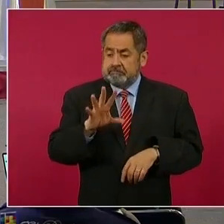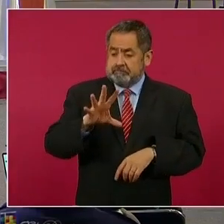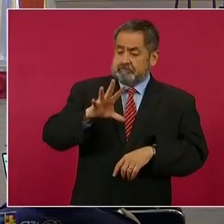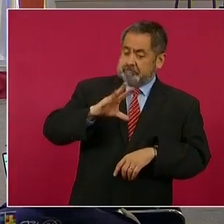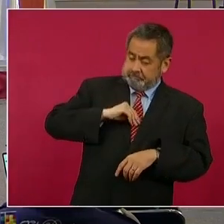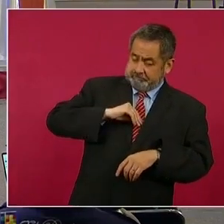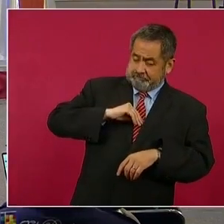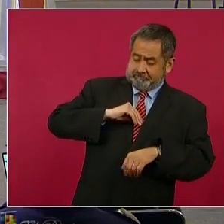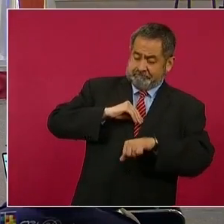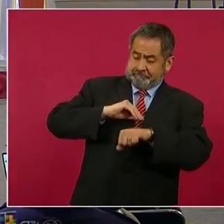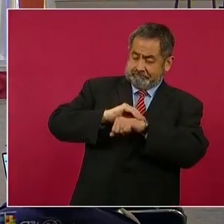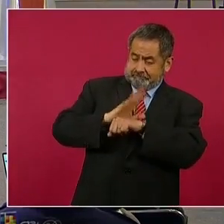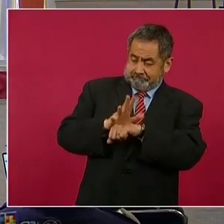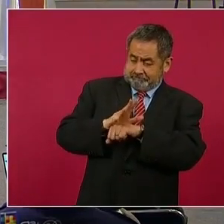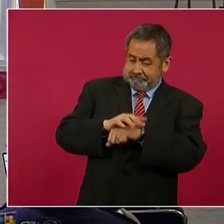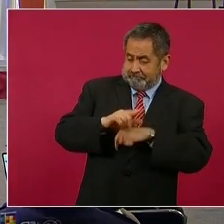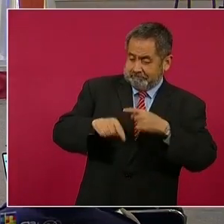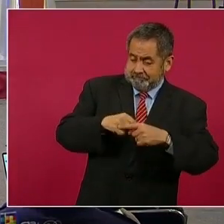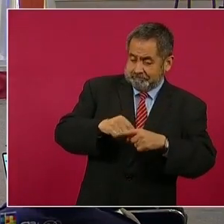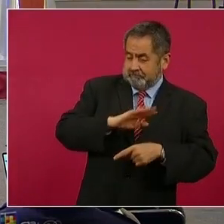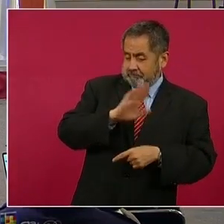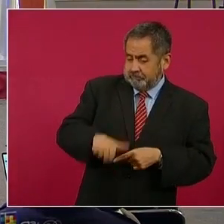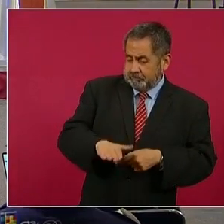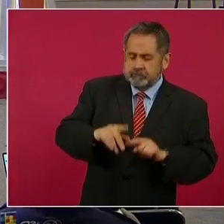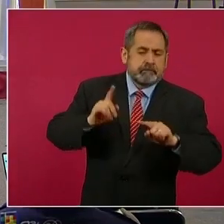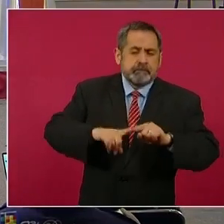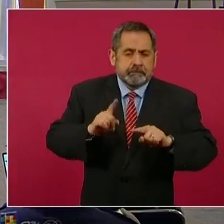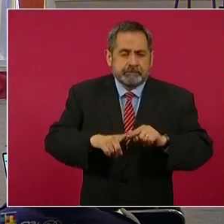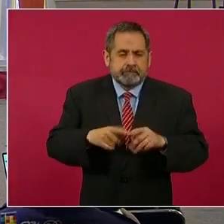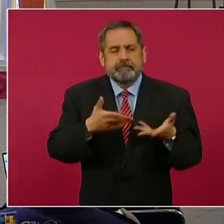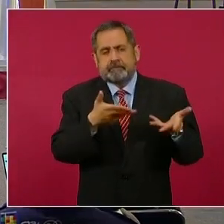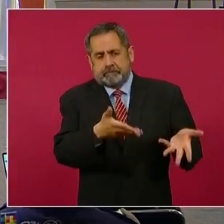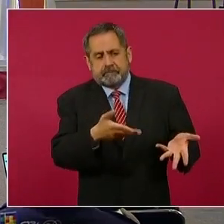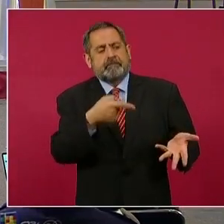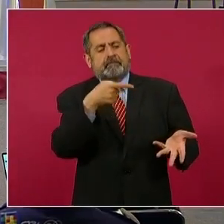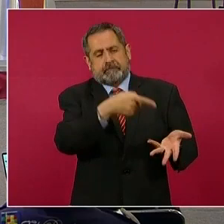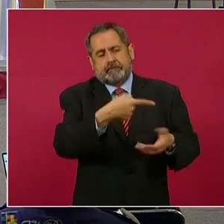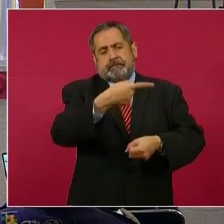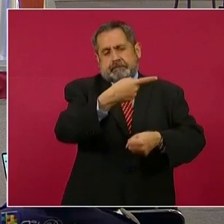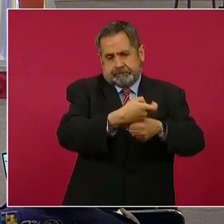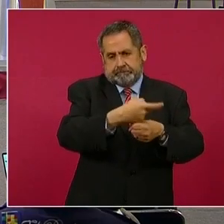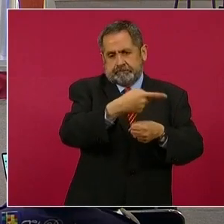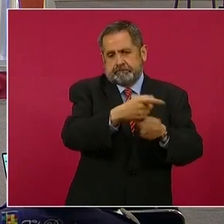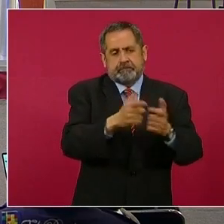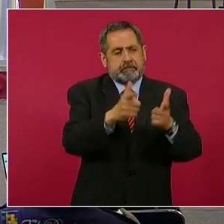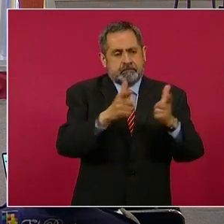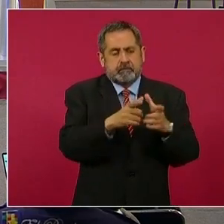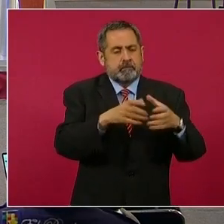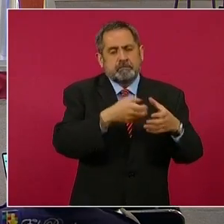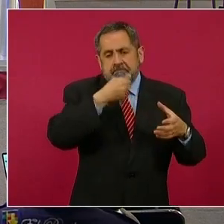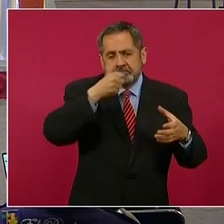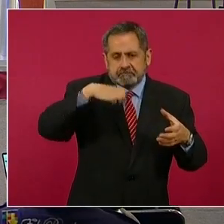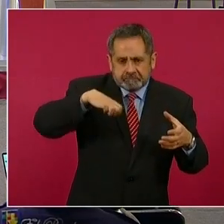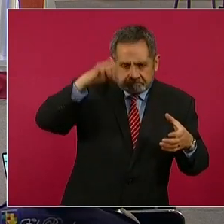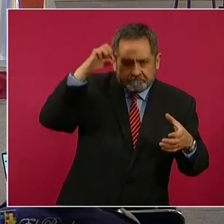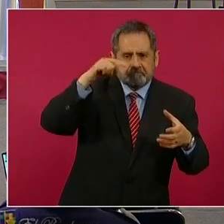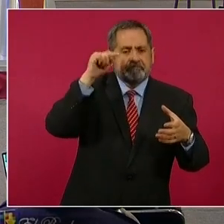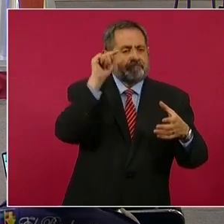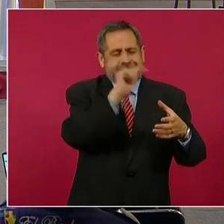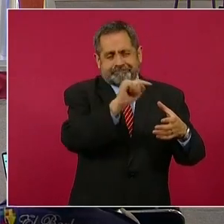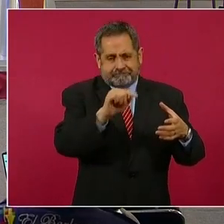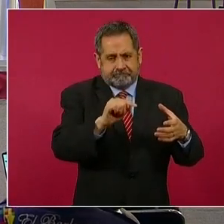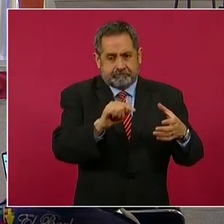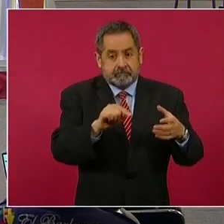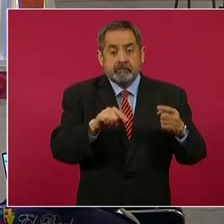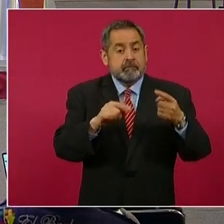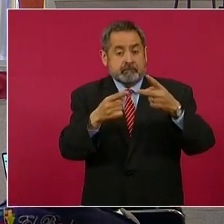principal de protección de las vacunas COVID, se pueden reconocer estas prioridades. Eso no quiere decir que se